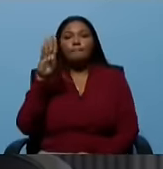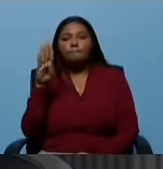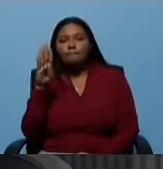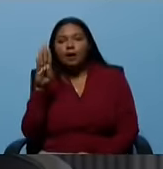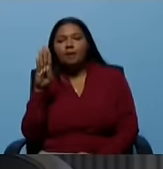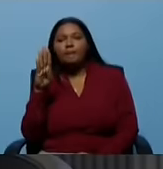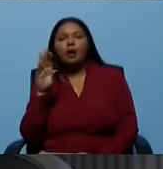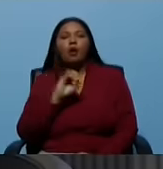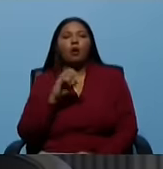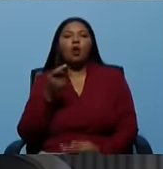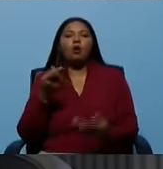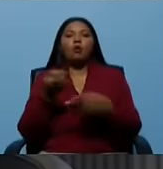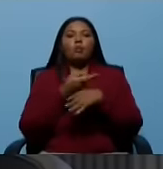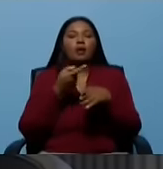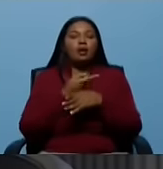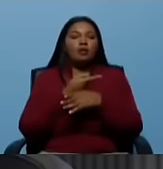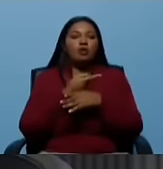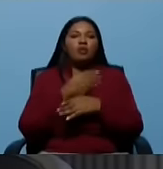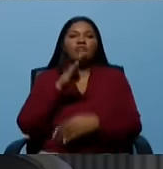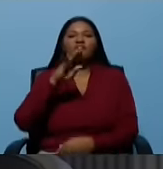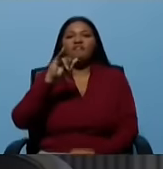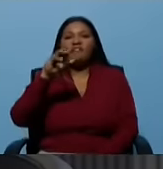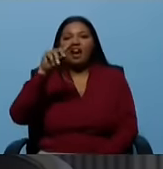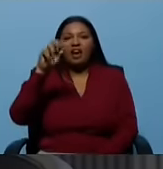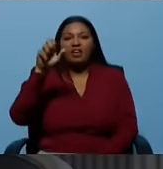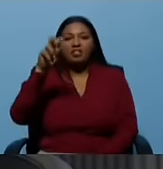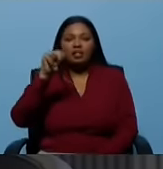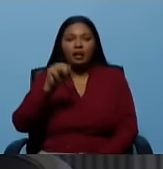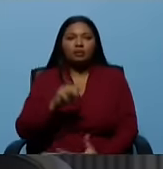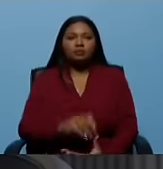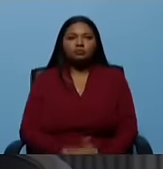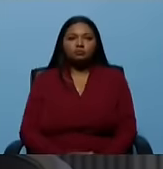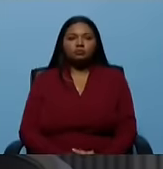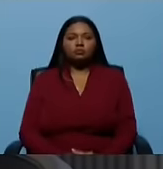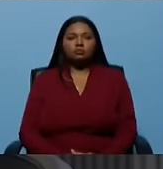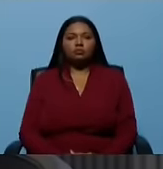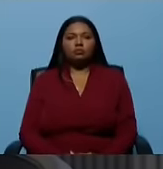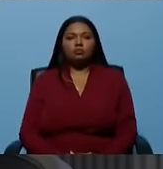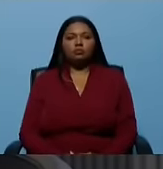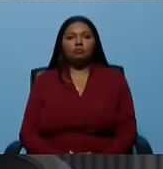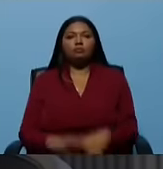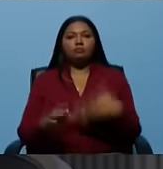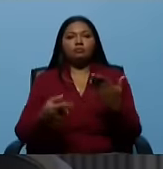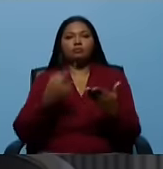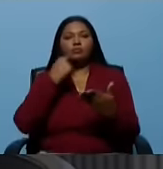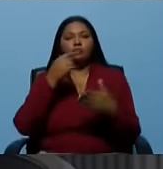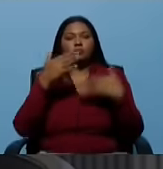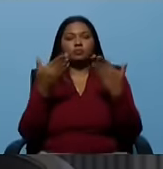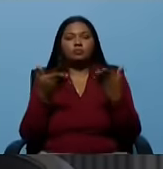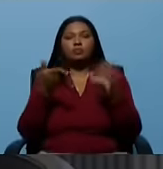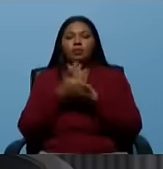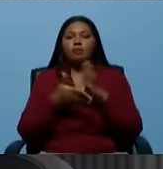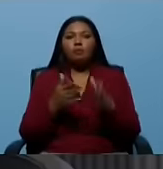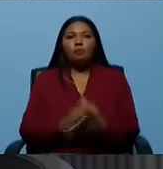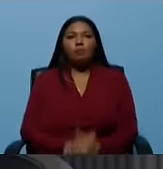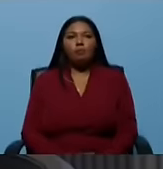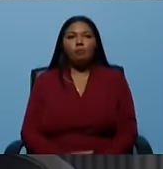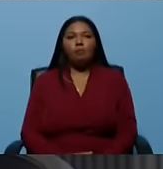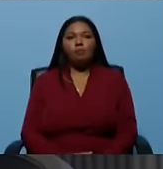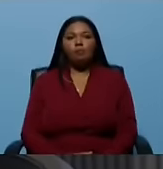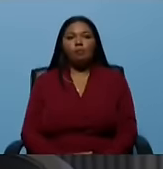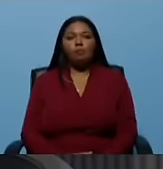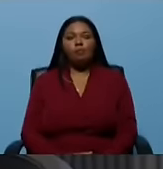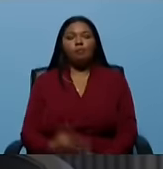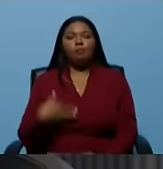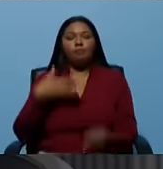de de biden Entonces él él es el que lo va a controlar cuando él dice Es que yo voy a a